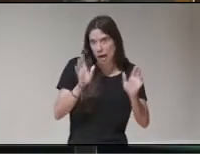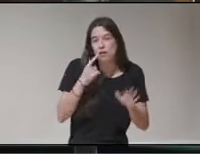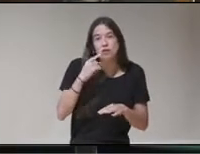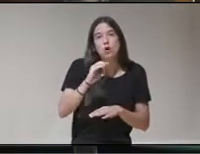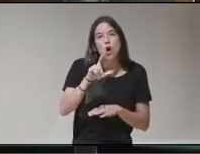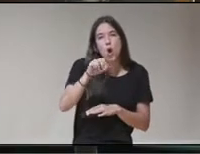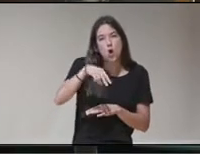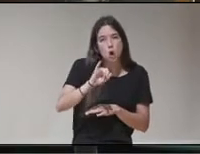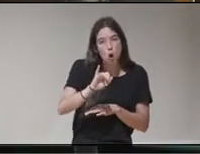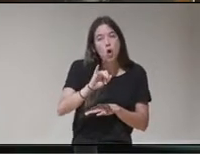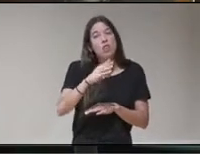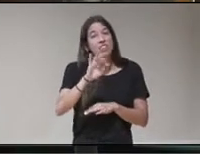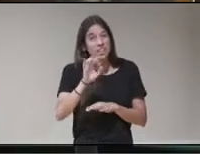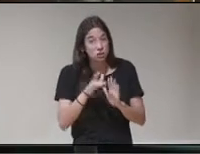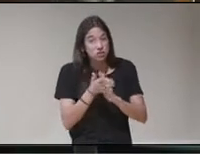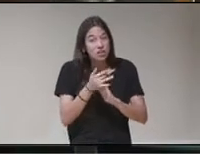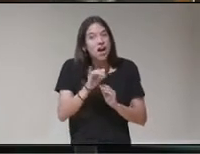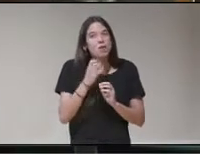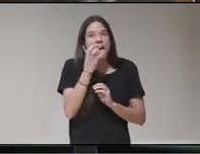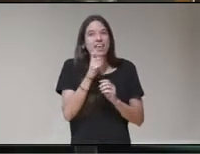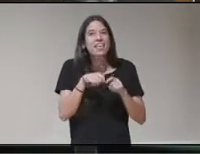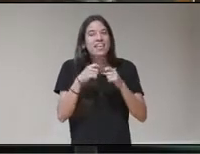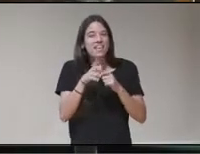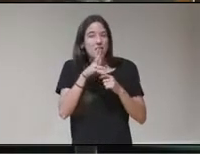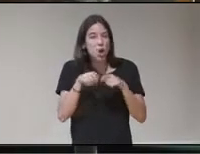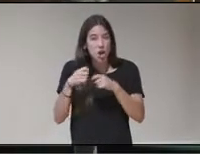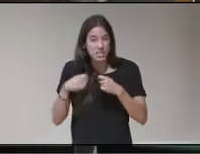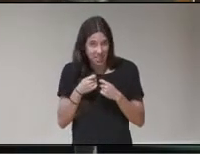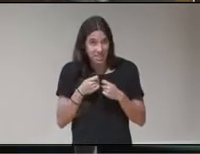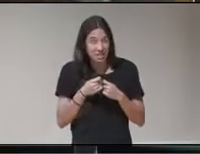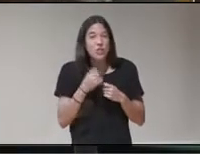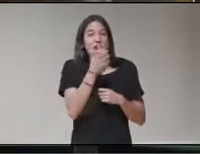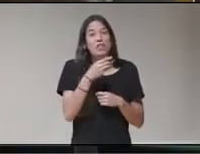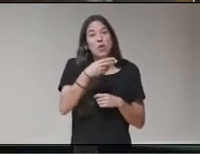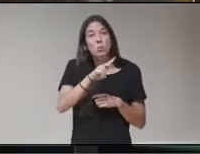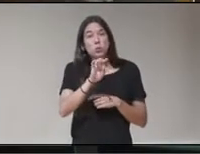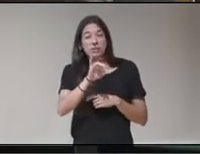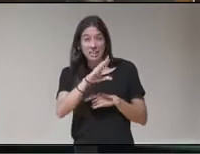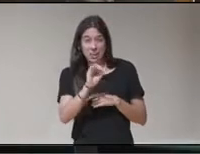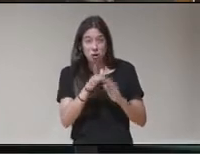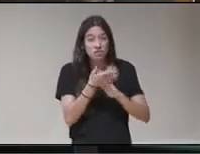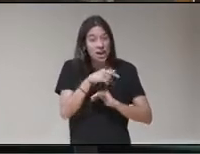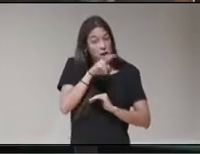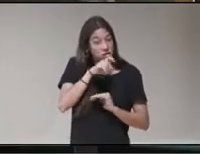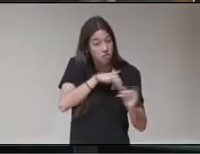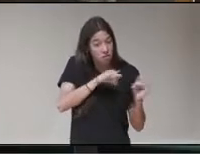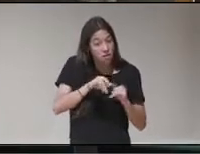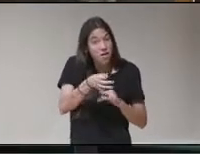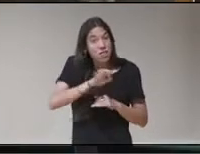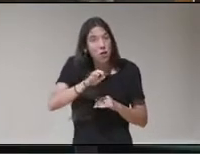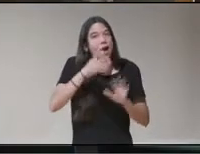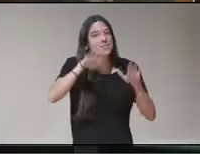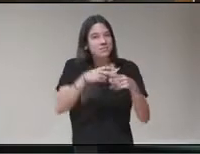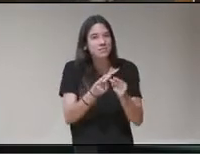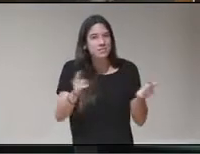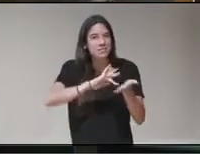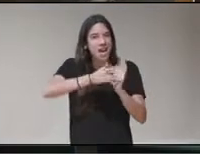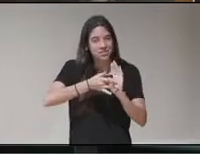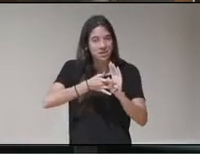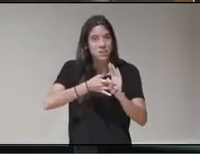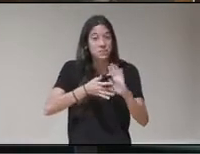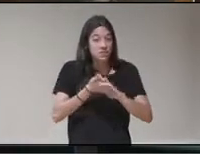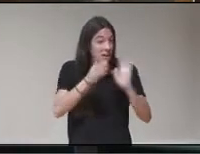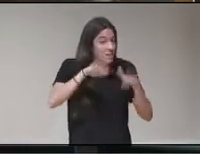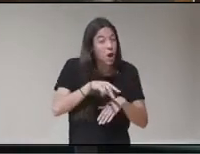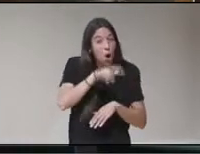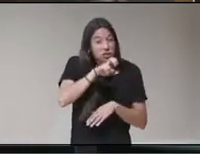esta hidrólisis del ácido butírico a la que me estoy refiriendo, aquel oxígeno que llegó a esas células se gasta y por lo tanto no hay